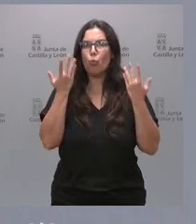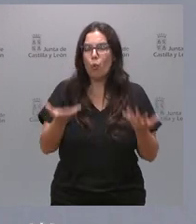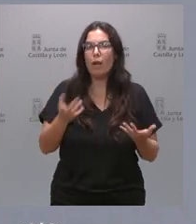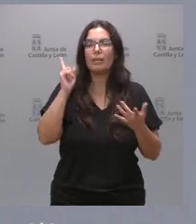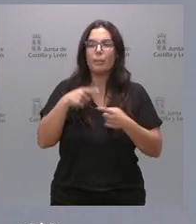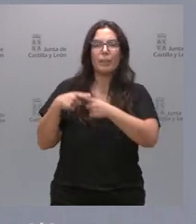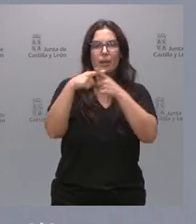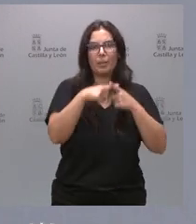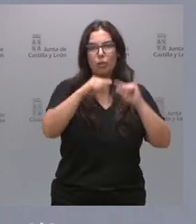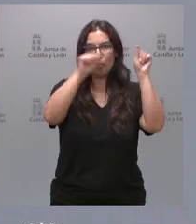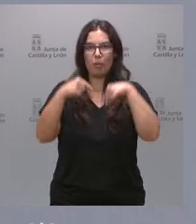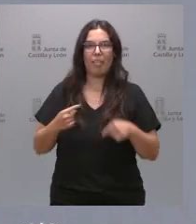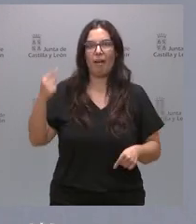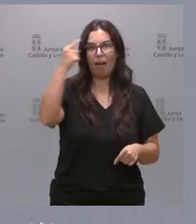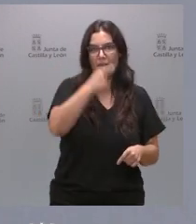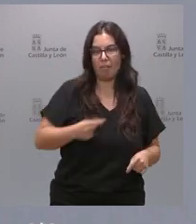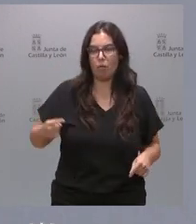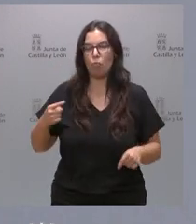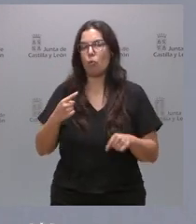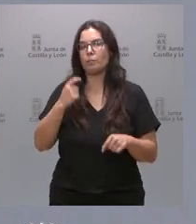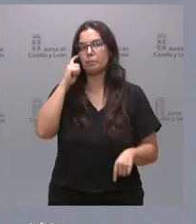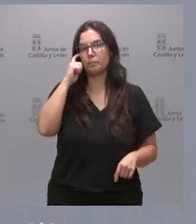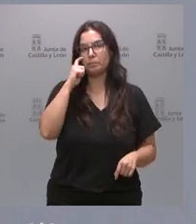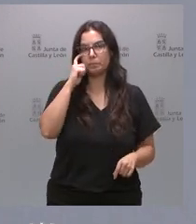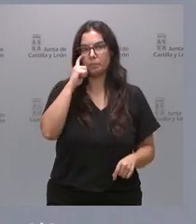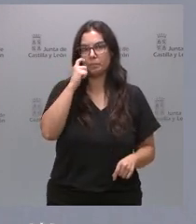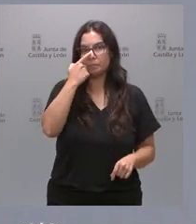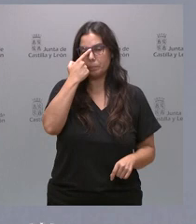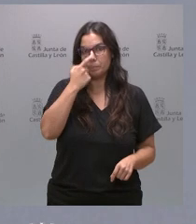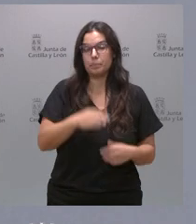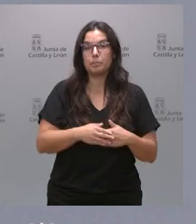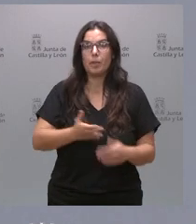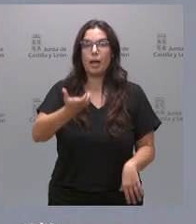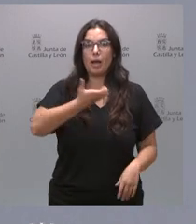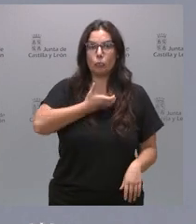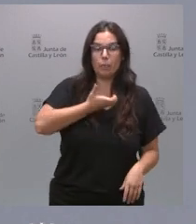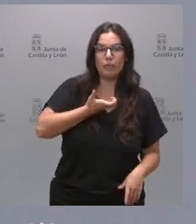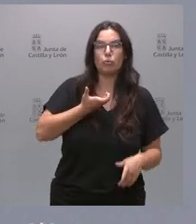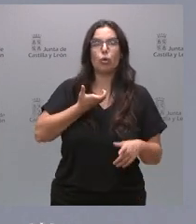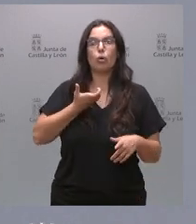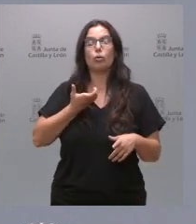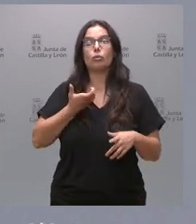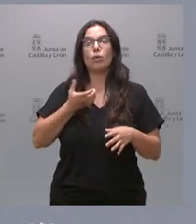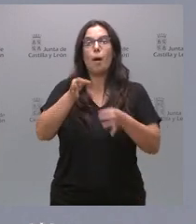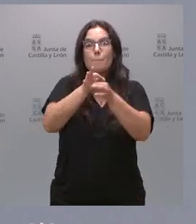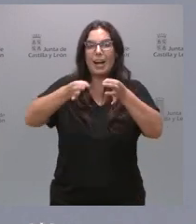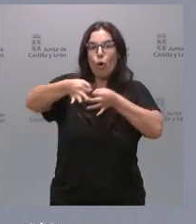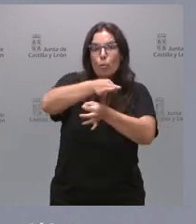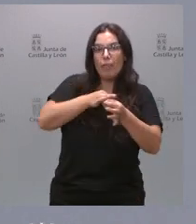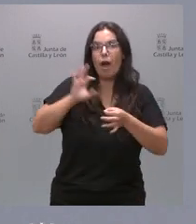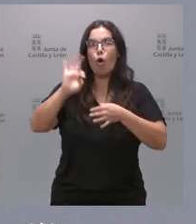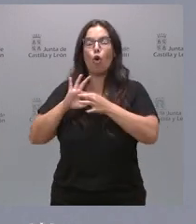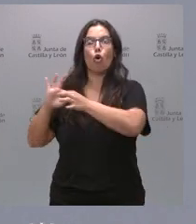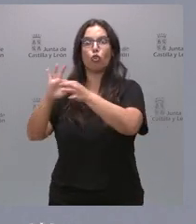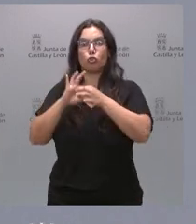a su vez por provincias tienen ustedes cada una de las provincias el ayuntamiento la mancomunidad o el consorcio de referencia con el